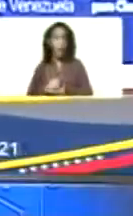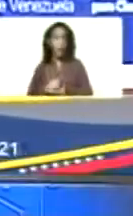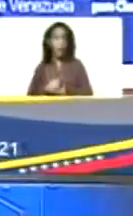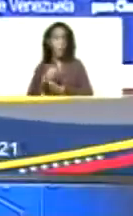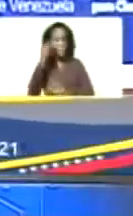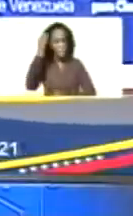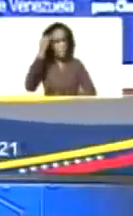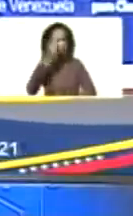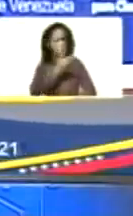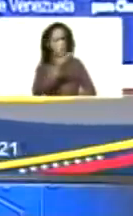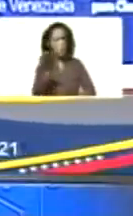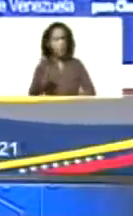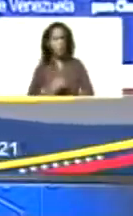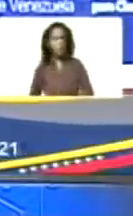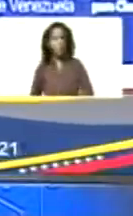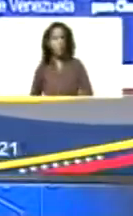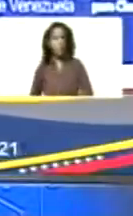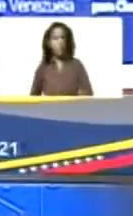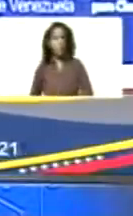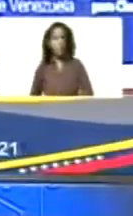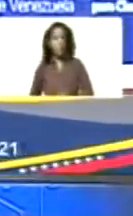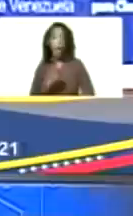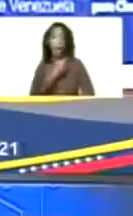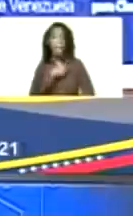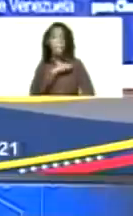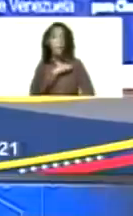imagínense ustedes, España